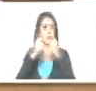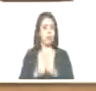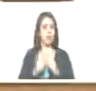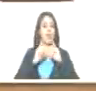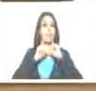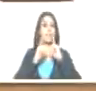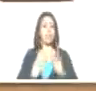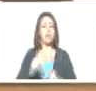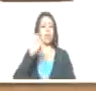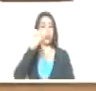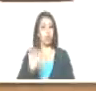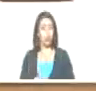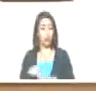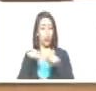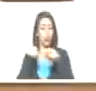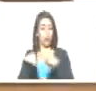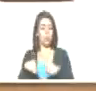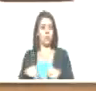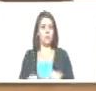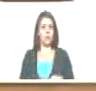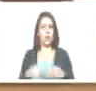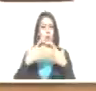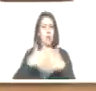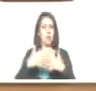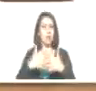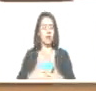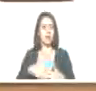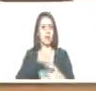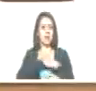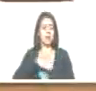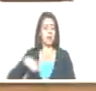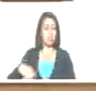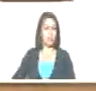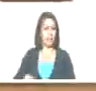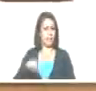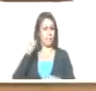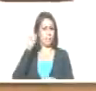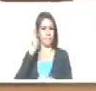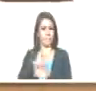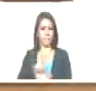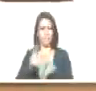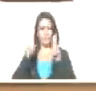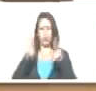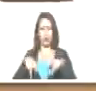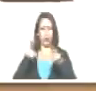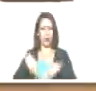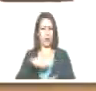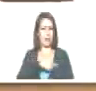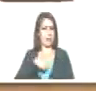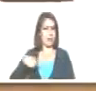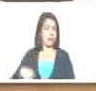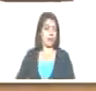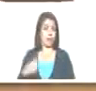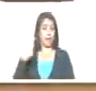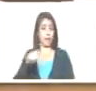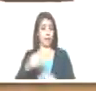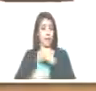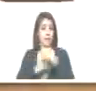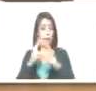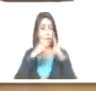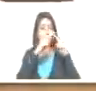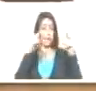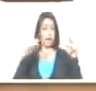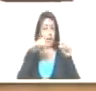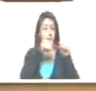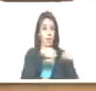Sur, y esa empresa china nunca existió, porque ni siquiera era china, tenía sede en Panamá, y la sede estaba encima